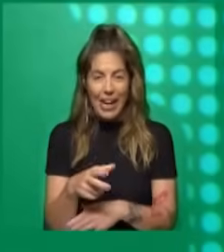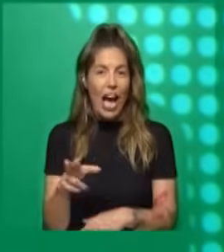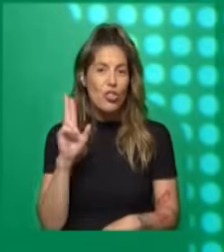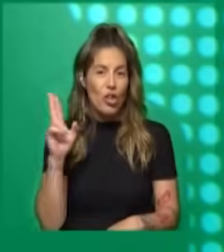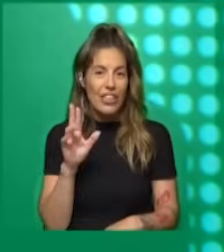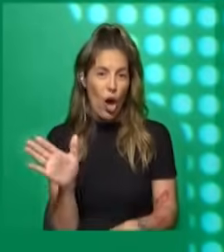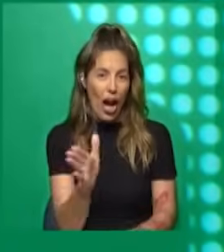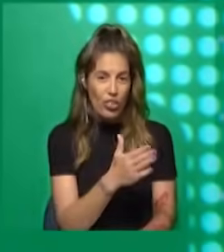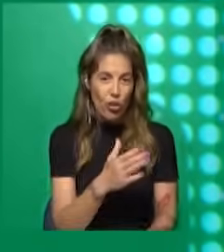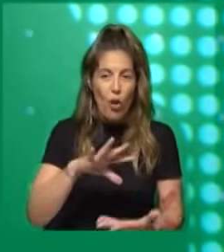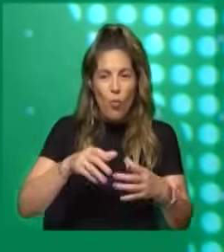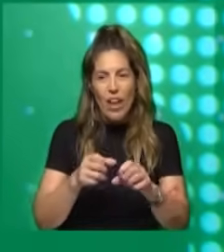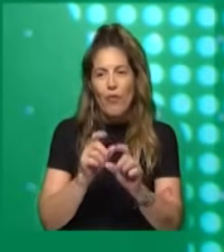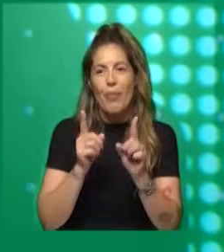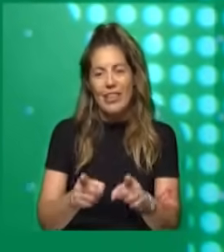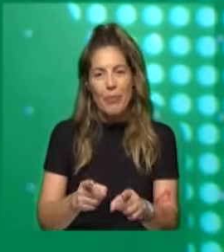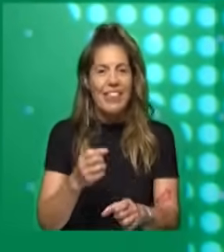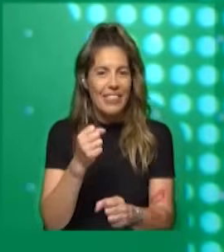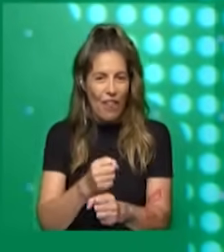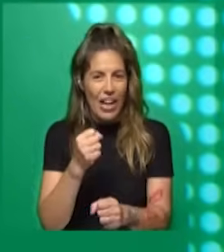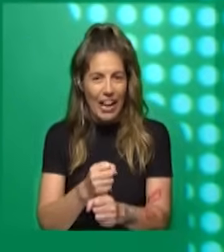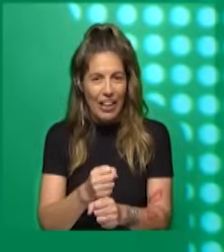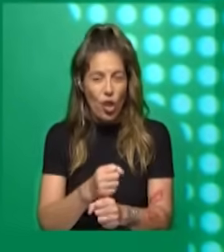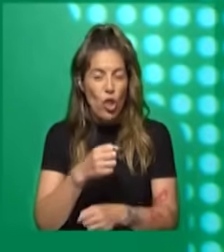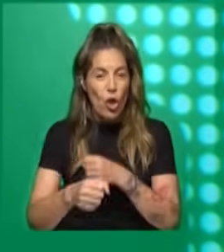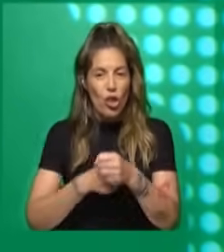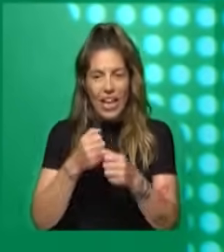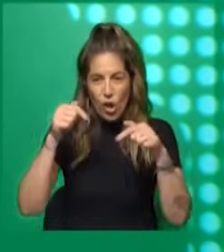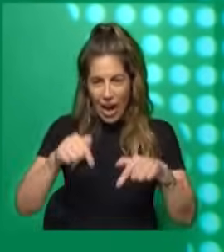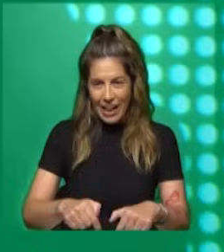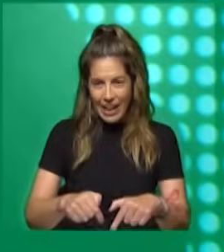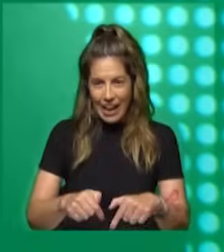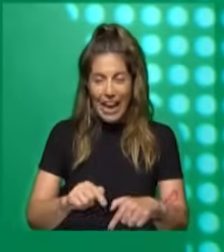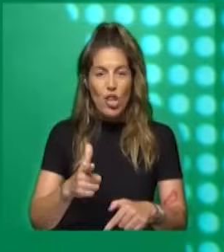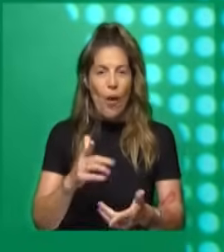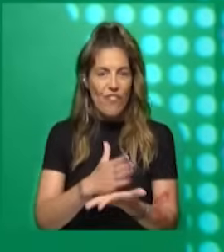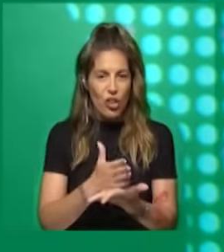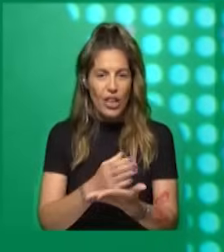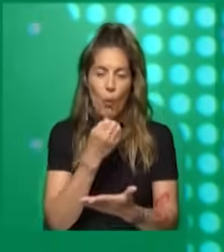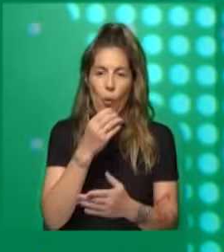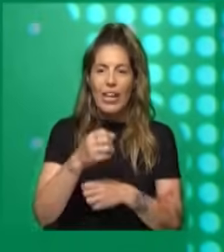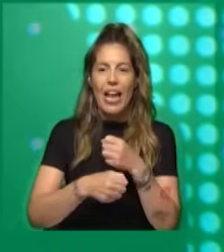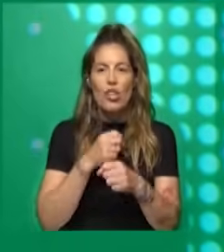sonidistas, a todos los que de alguna manera están trabajando todo el año aquí en Sin Fronteras. Que tengan un buen